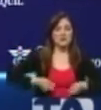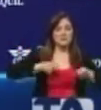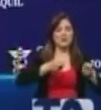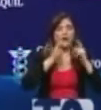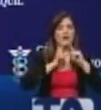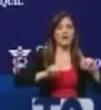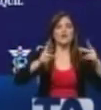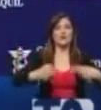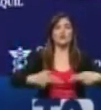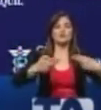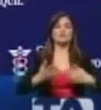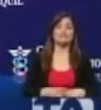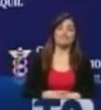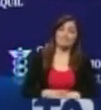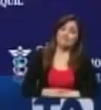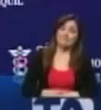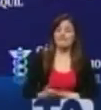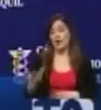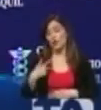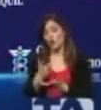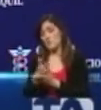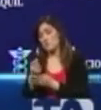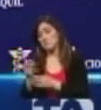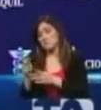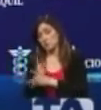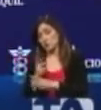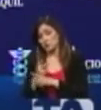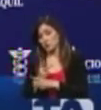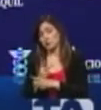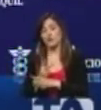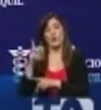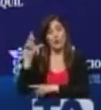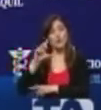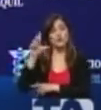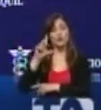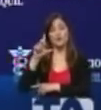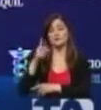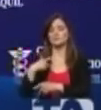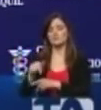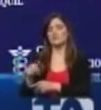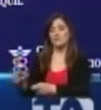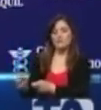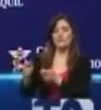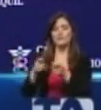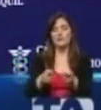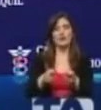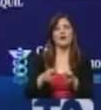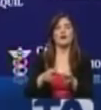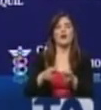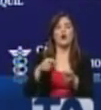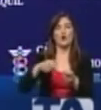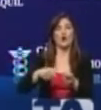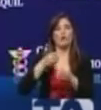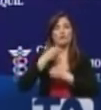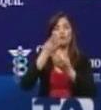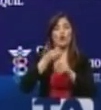de la declaración aduanera. Si la resolución señala que la tasa está vigente el día de hoy, todas las declaraciones que se presenten el día